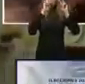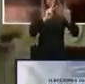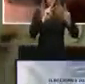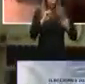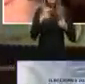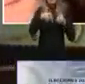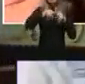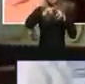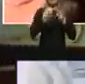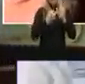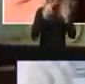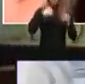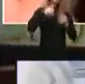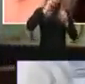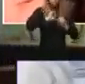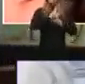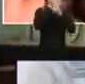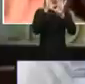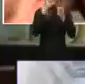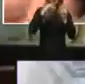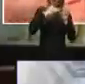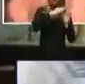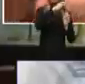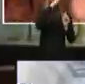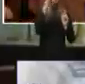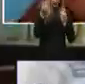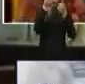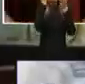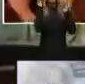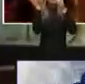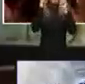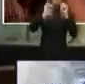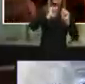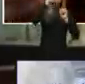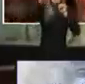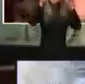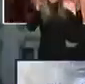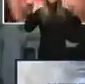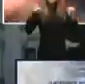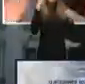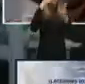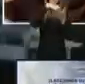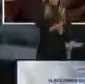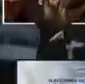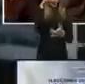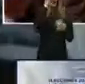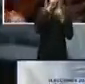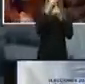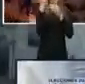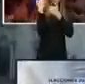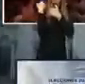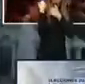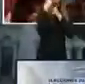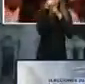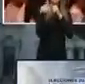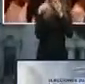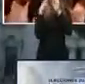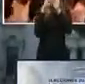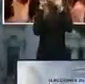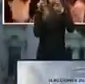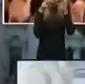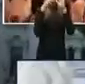muy temprano y que nos permitió viajar por todo el país, porque nuestros corresponsales, nuestros enviados especiales